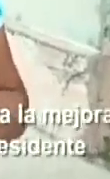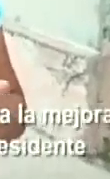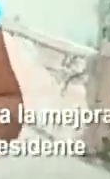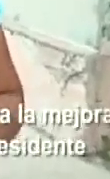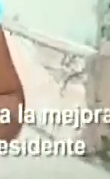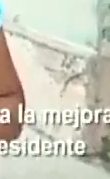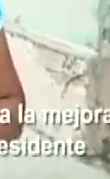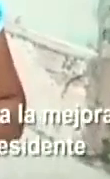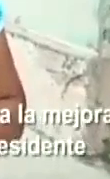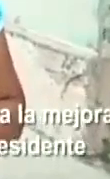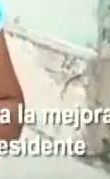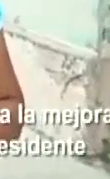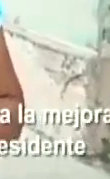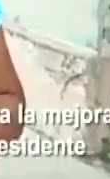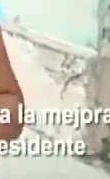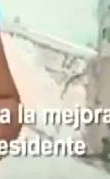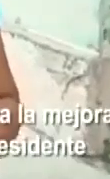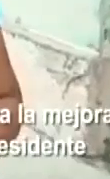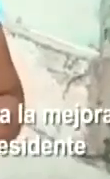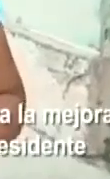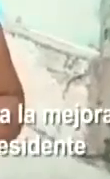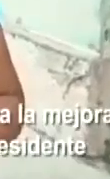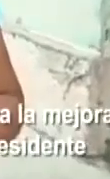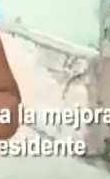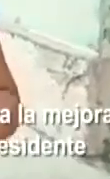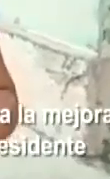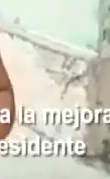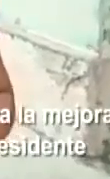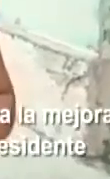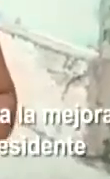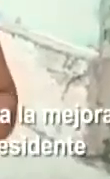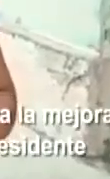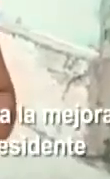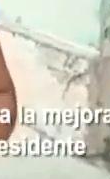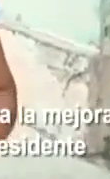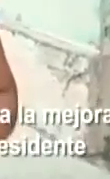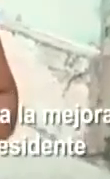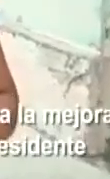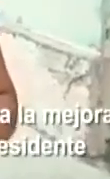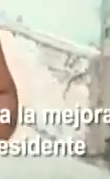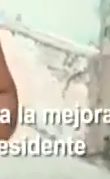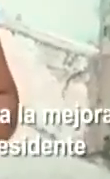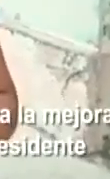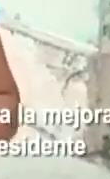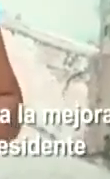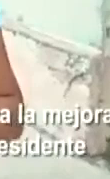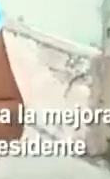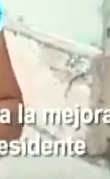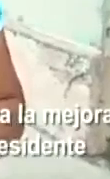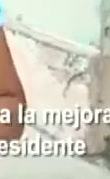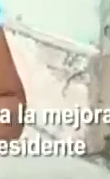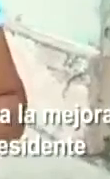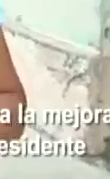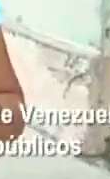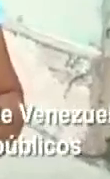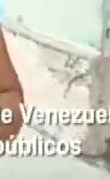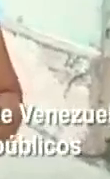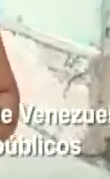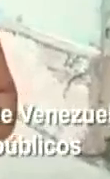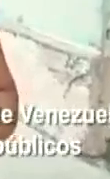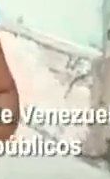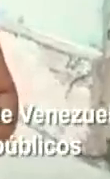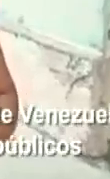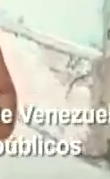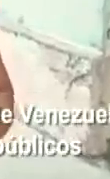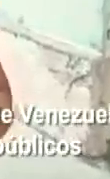de agua, un buen servicio de electricidad para en la mejora del pueblo, porque esa es la misión del presidente Nicolás